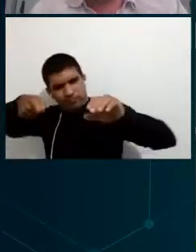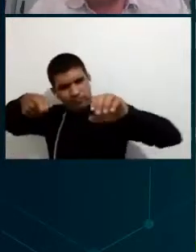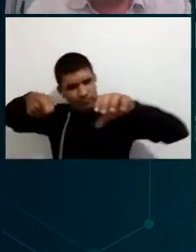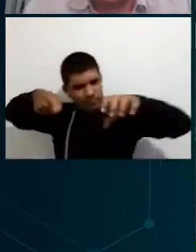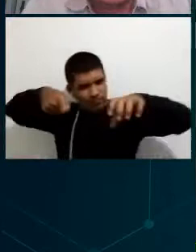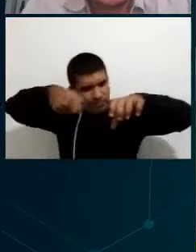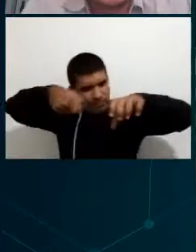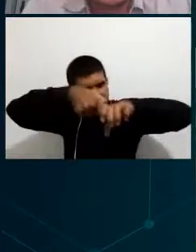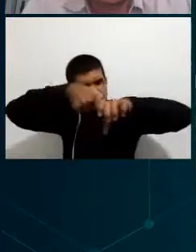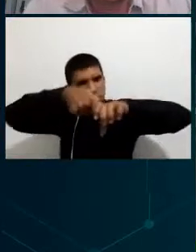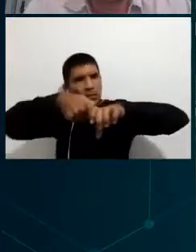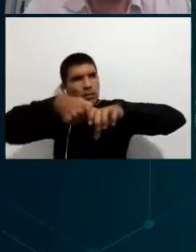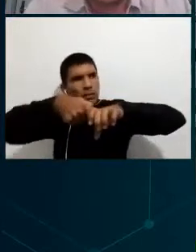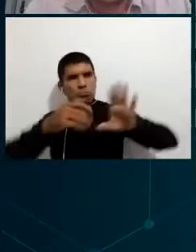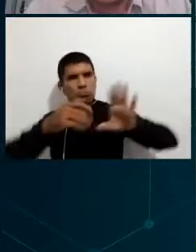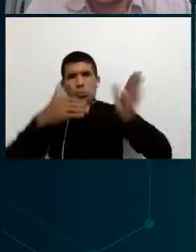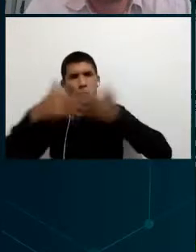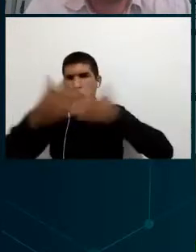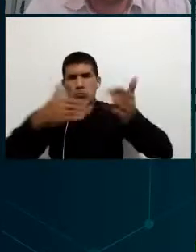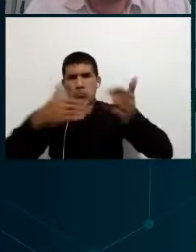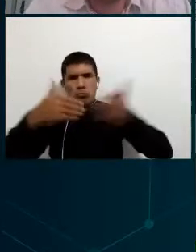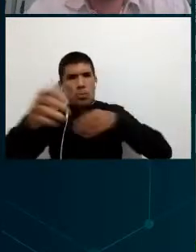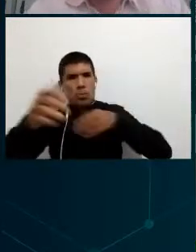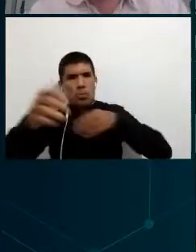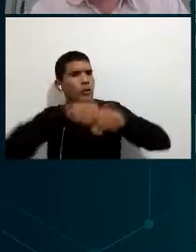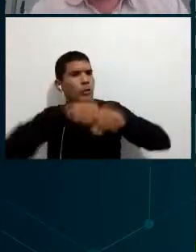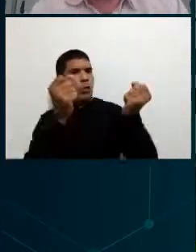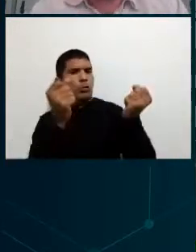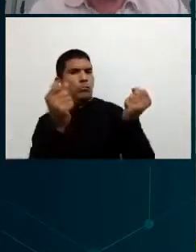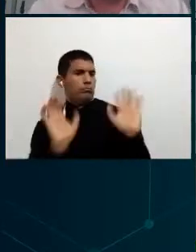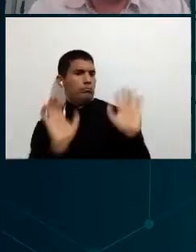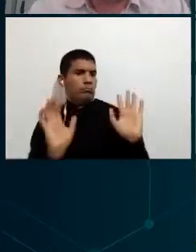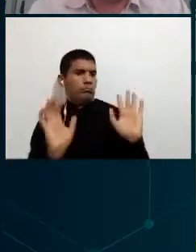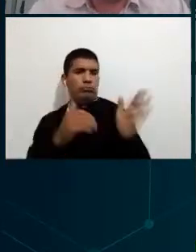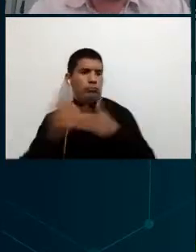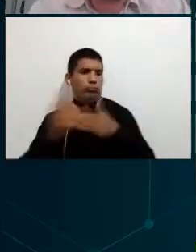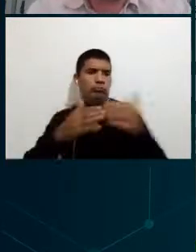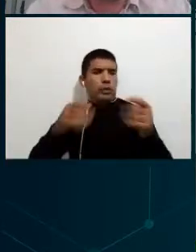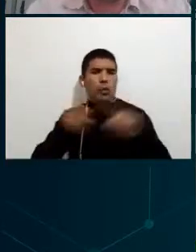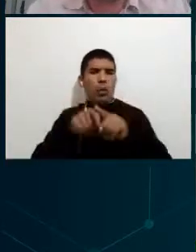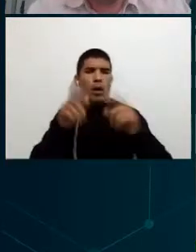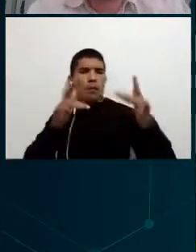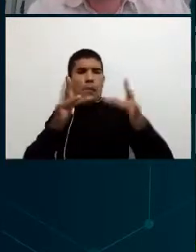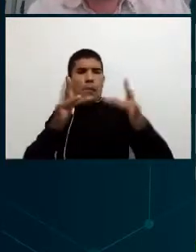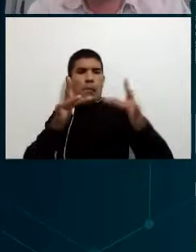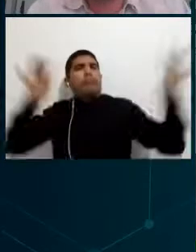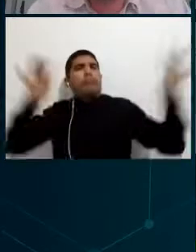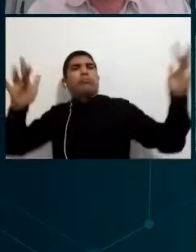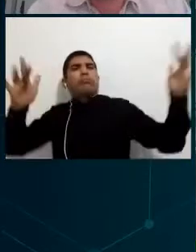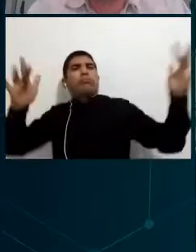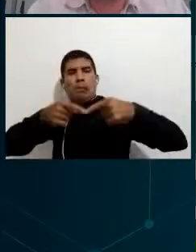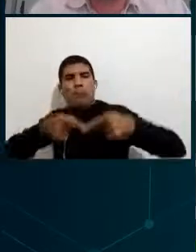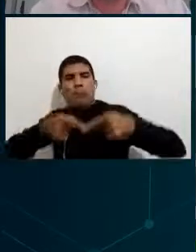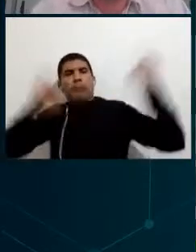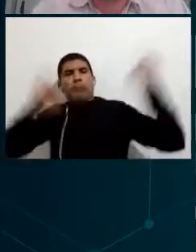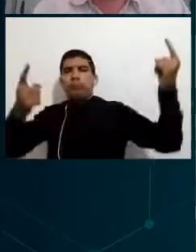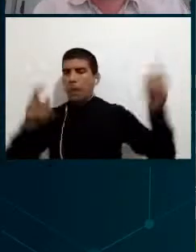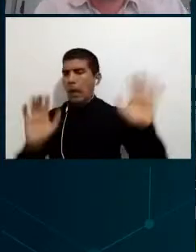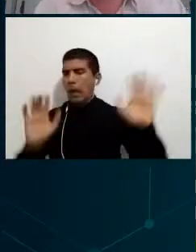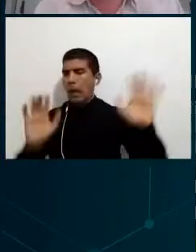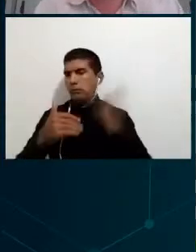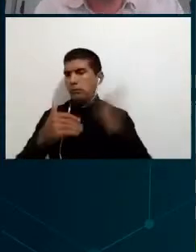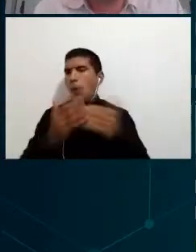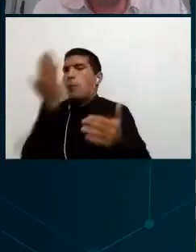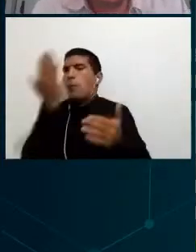Y básicamente estos fueron los resultados. Como les comenté, lo que hicimos fue evaluar el desempeño de la